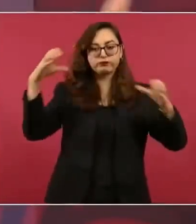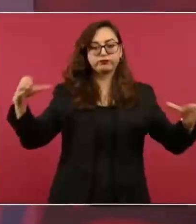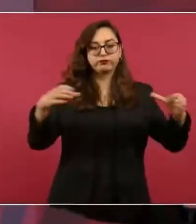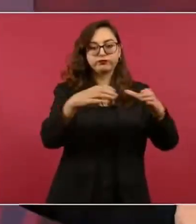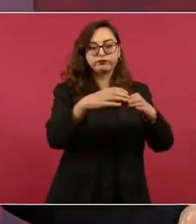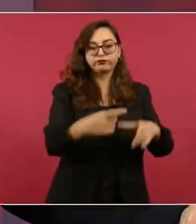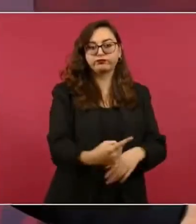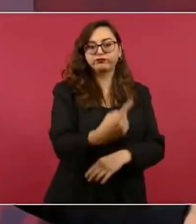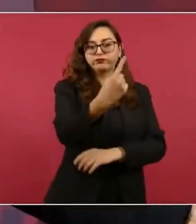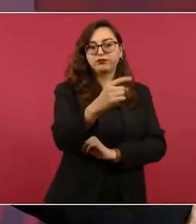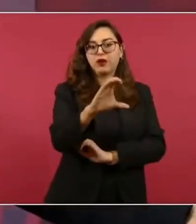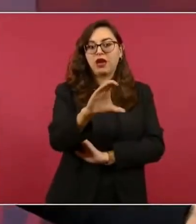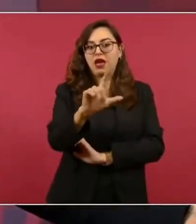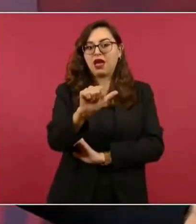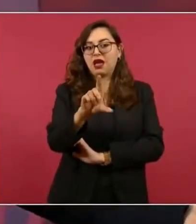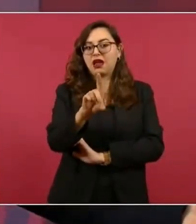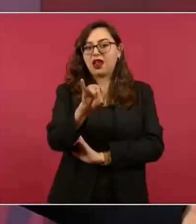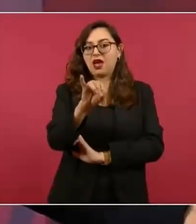es Claudio.